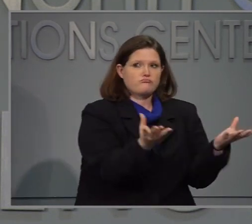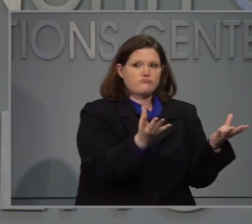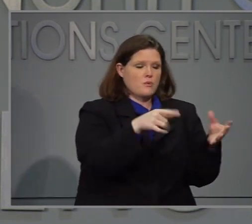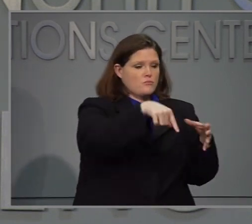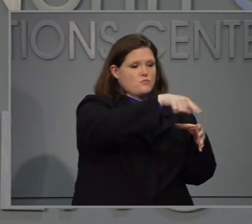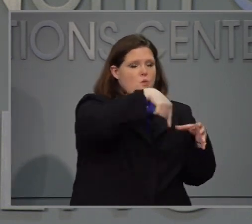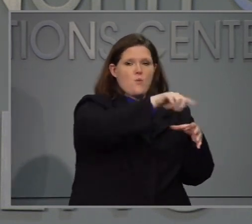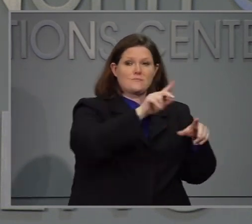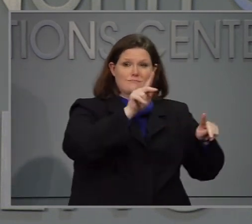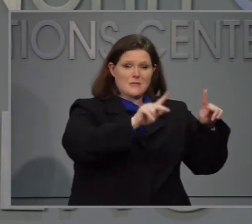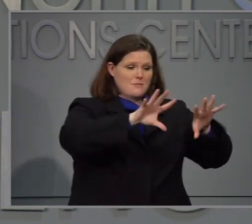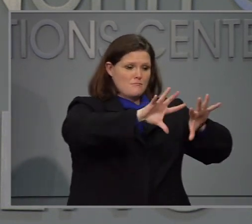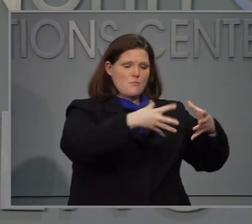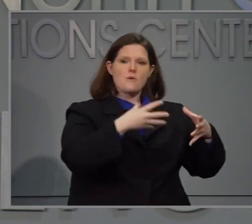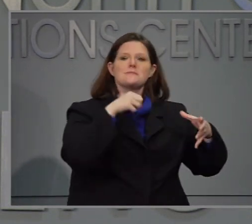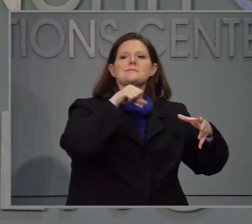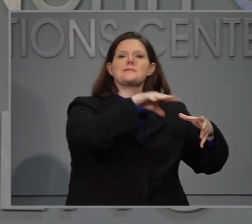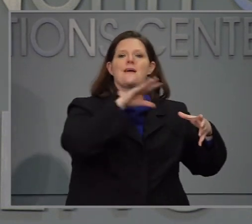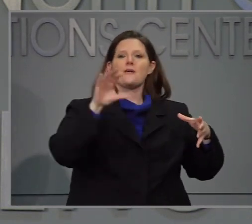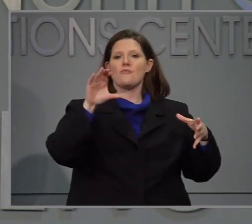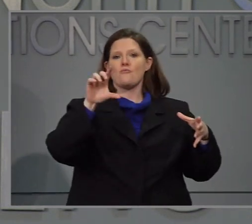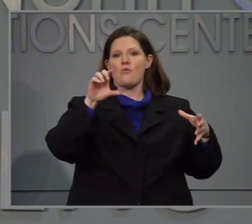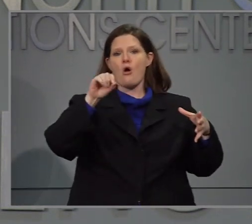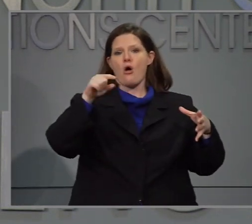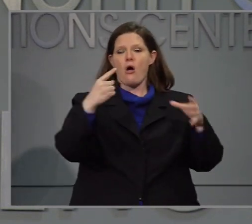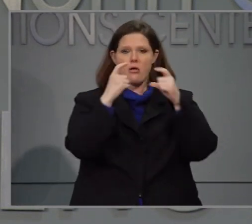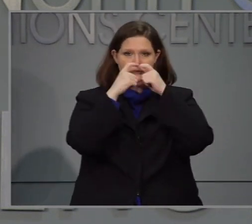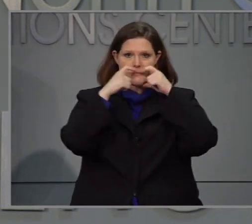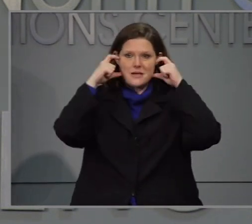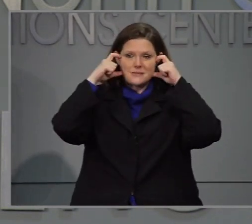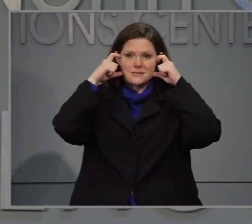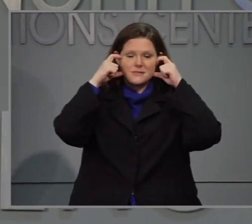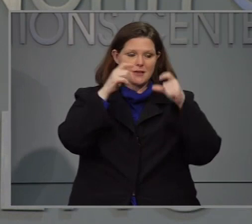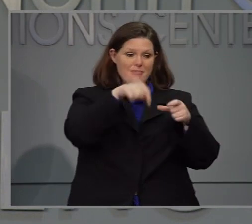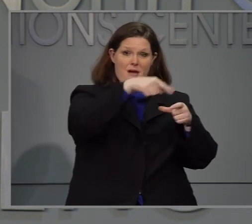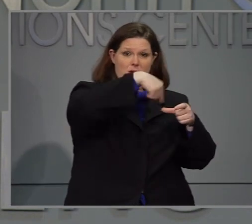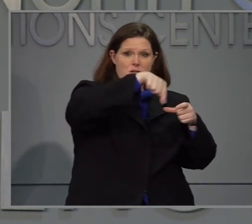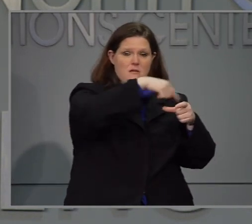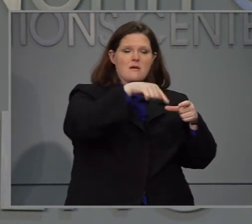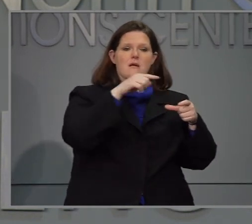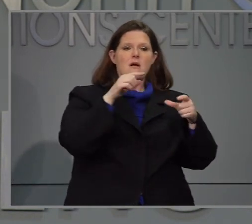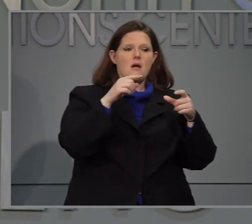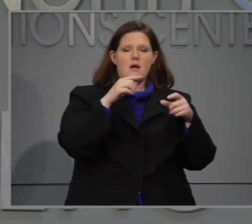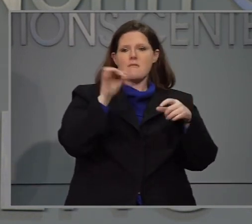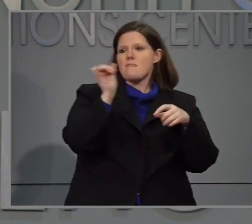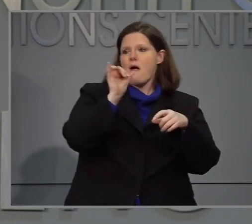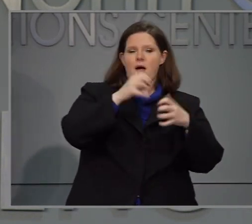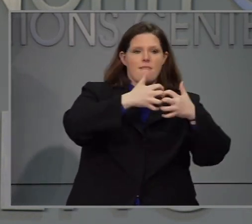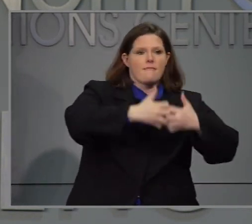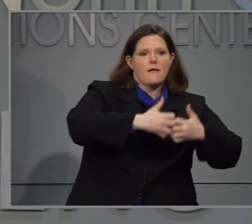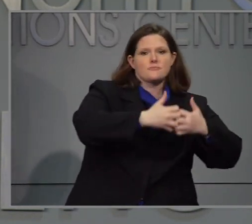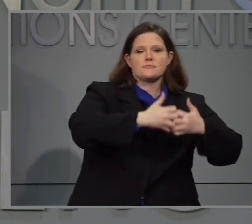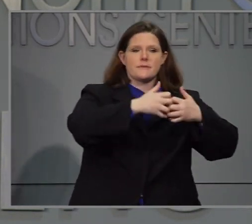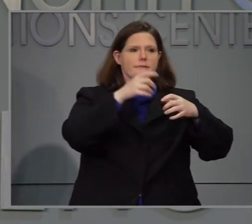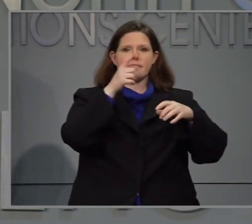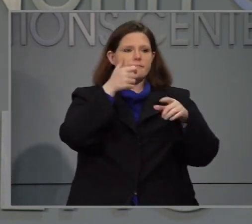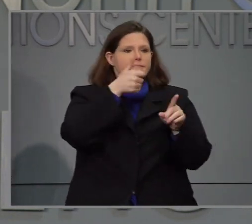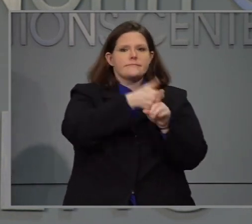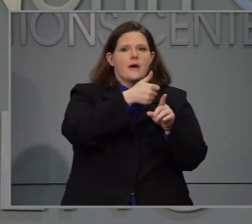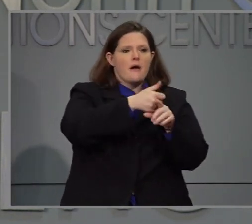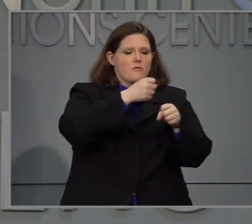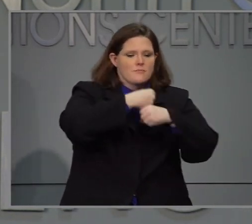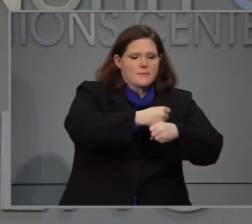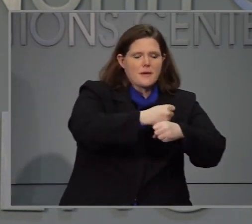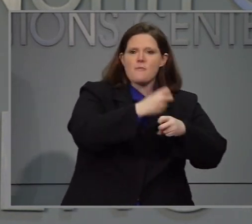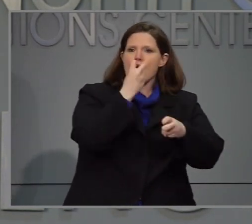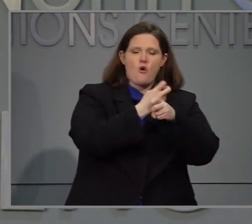del sector de infraestructura crítica de Carolina del Norte, en donde se dificulta tener distancia física.